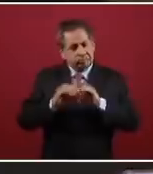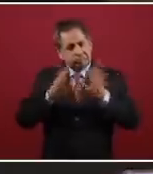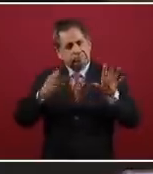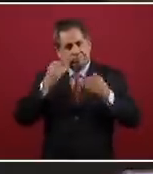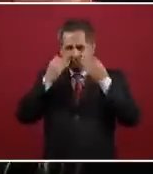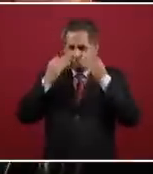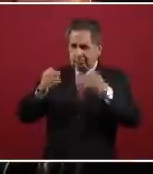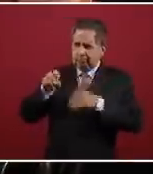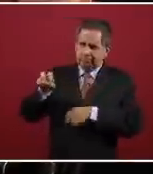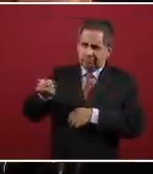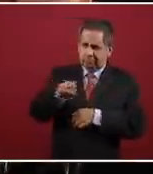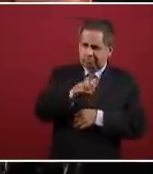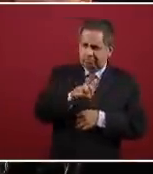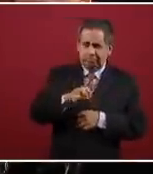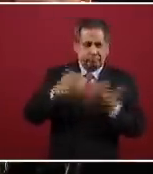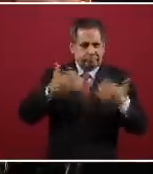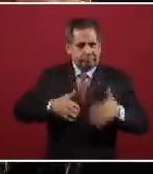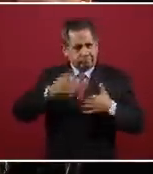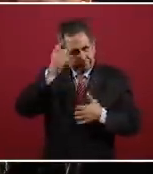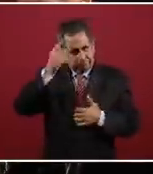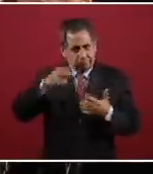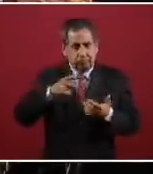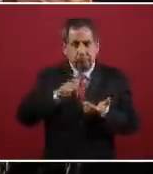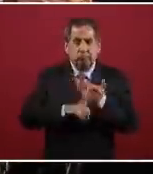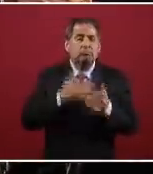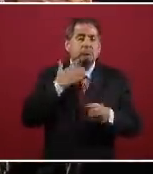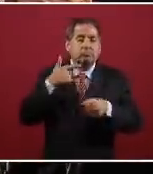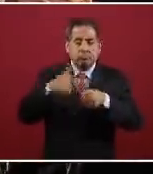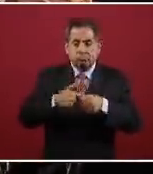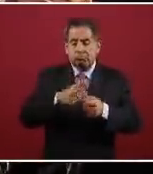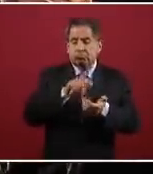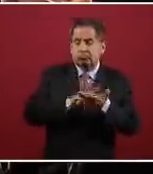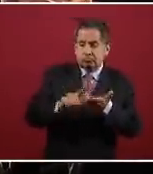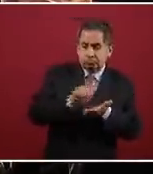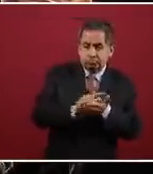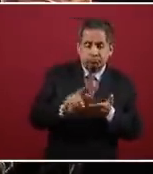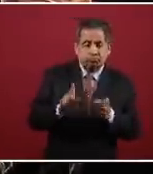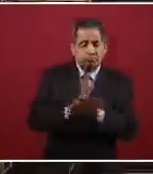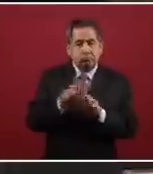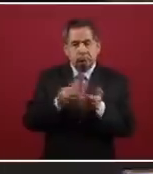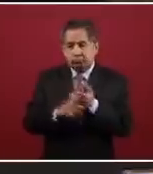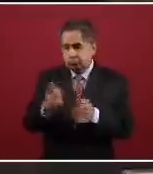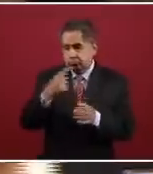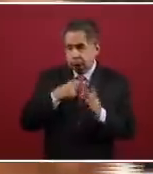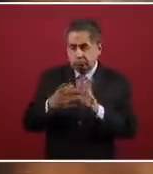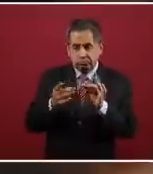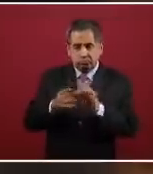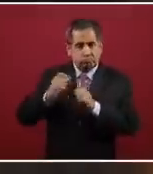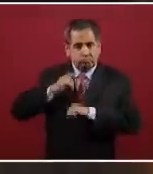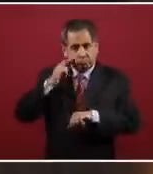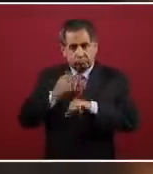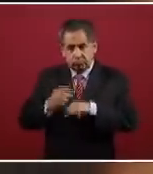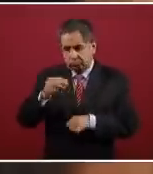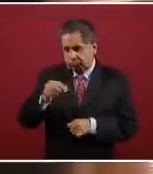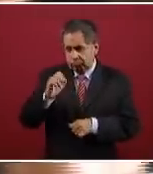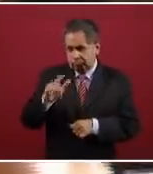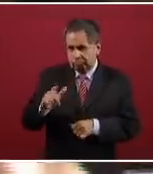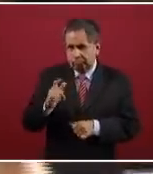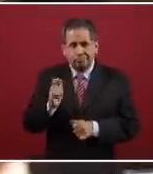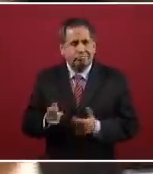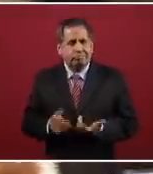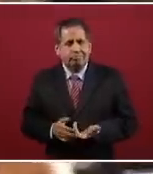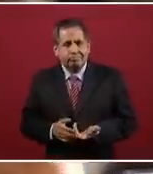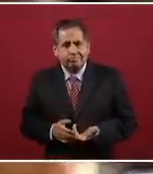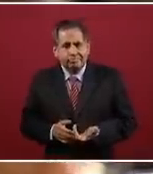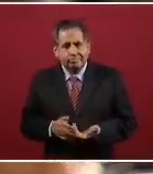presencia de los titulares de las empresas, que el gas, la energía limpia, y que aparte ahorita lo explicaba muy bien el titular Manuel Bartlett,